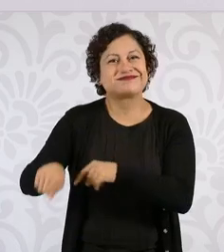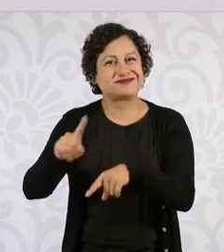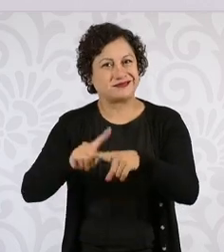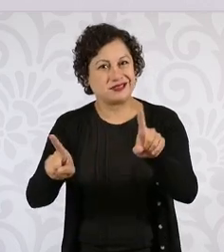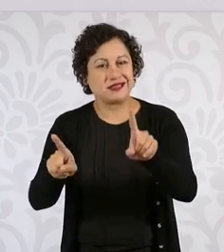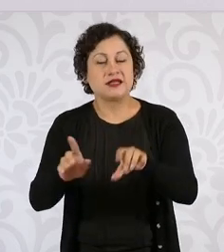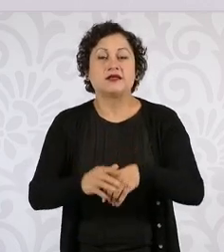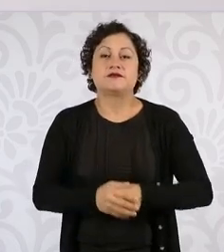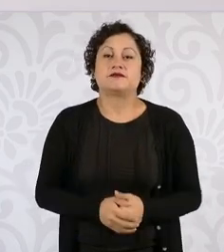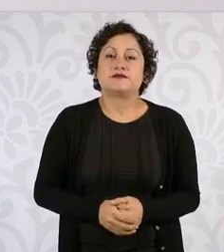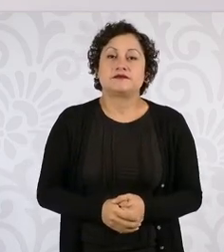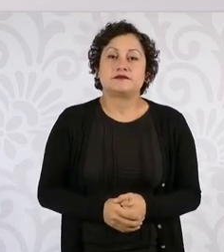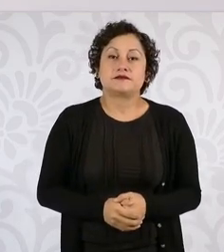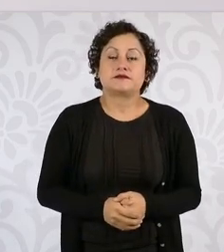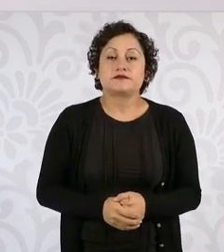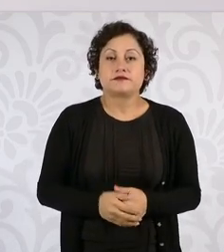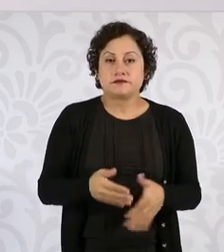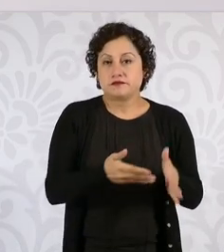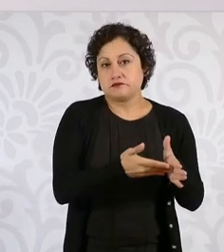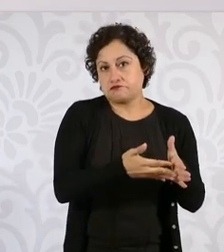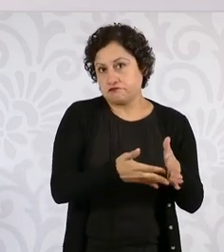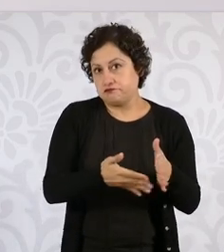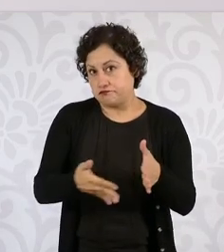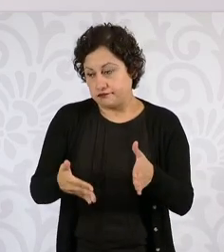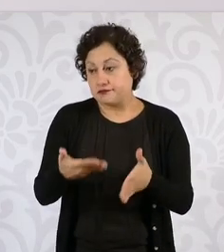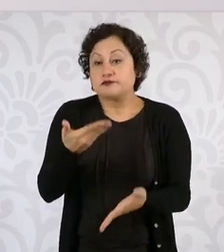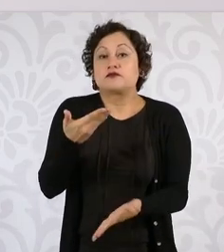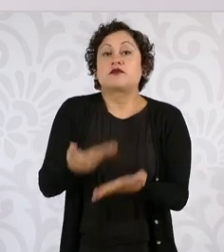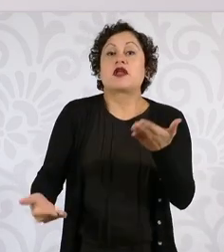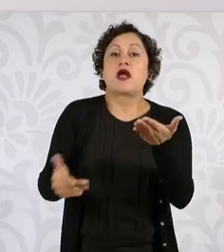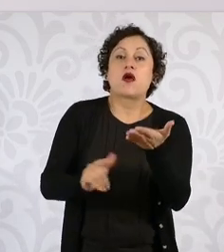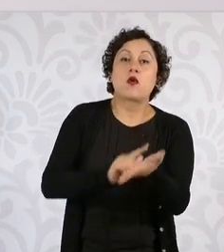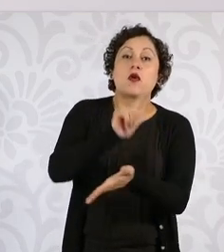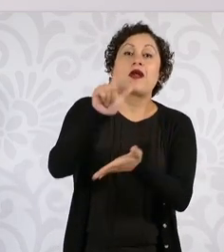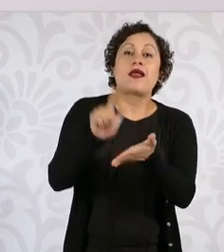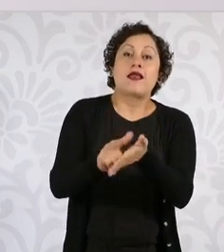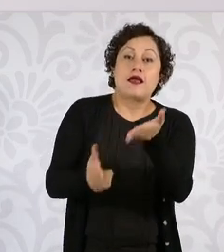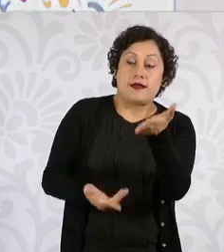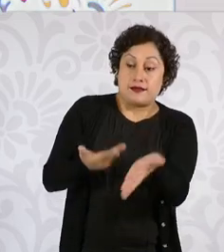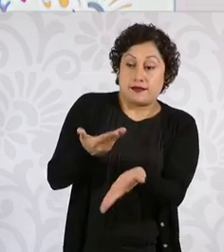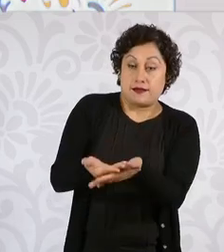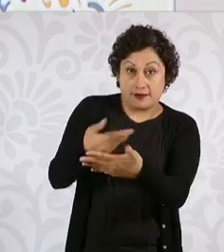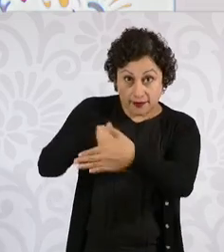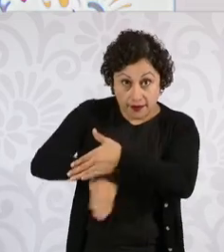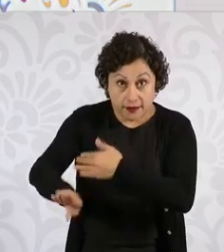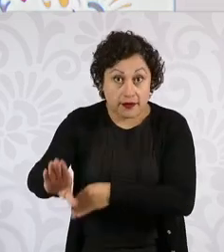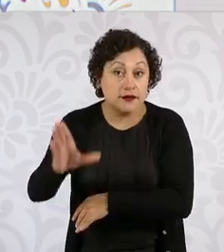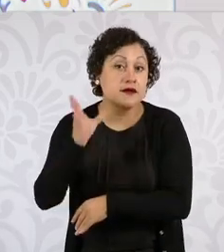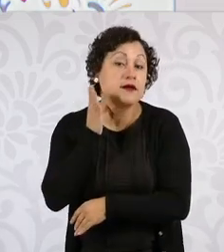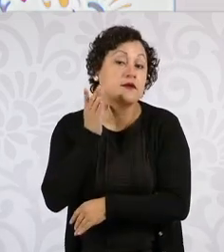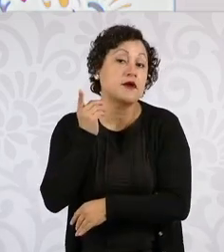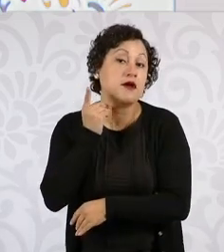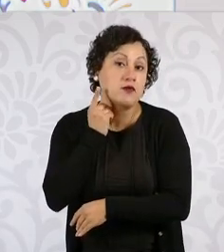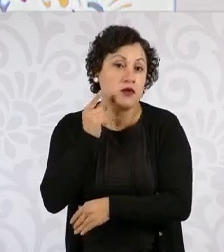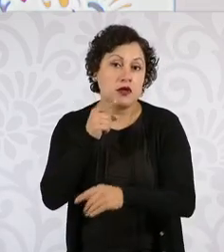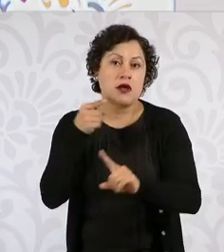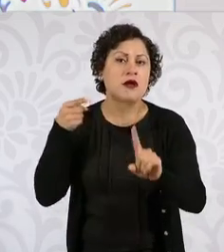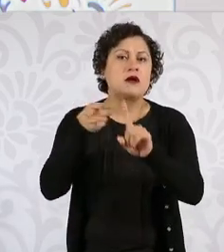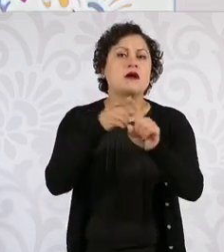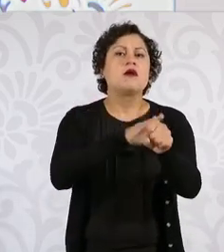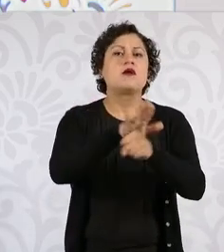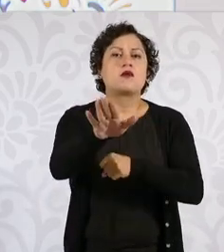plantea la reforma que hoy se va a discutir? Es que las empresas regresen a ser